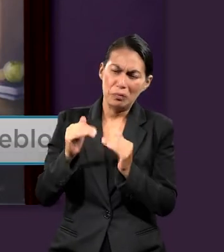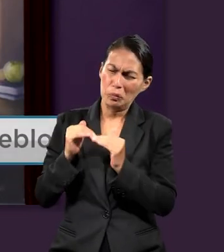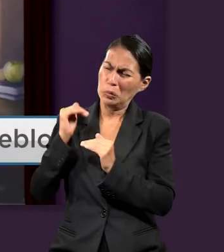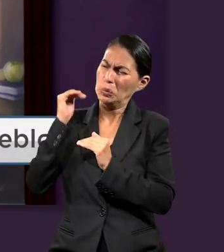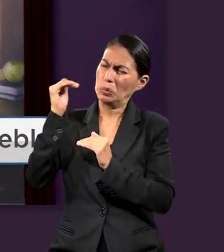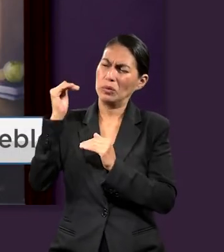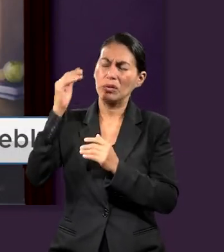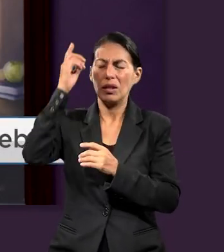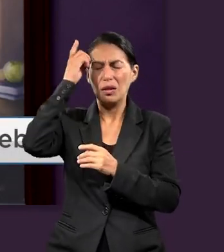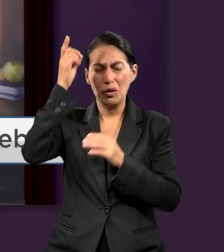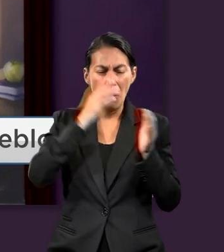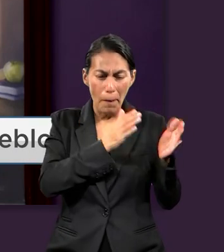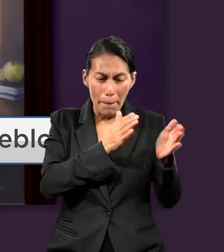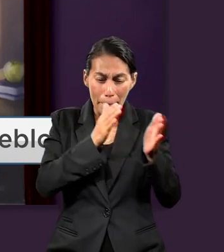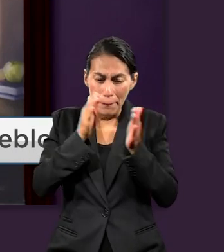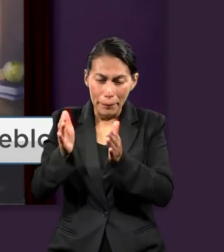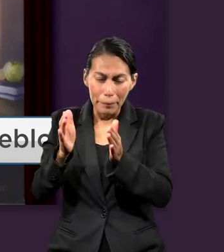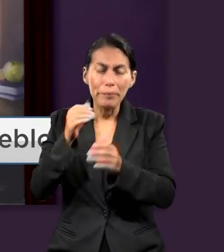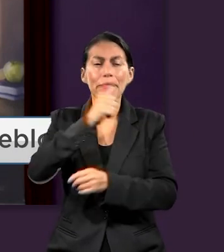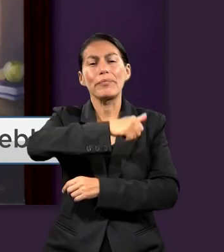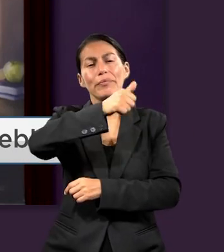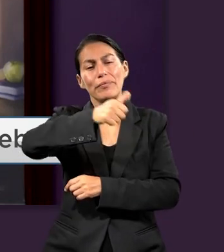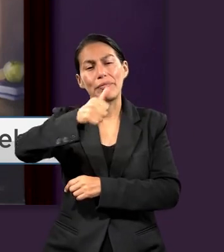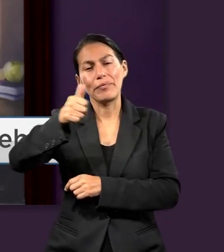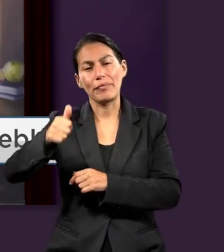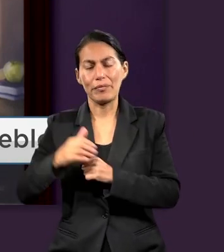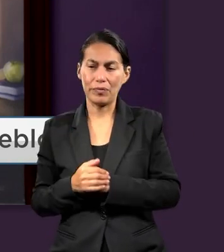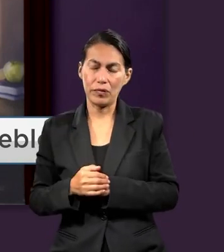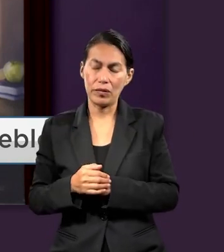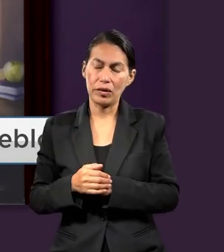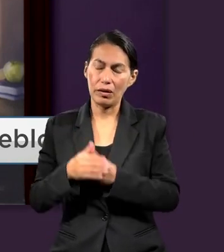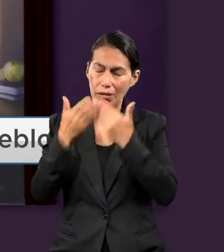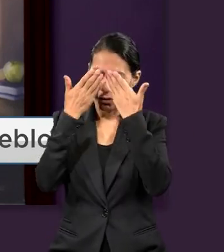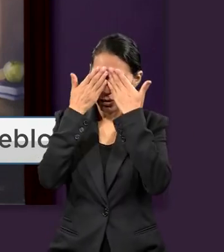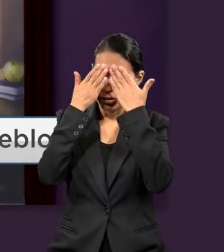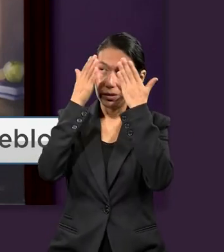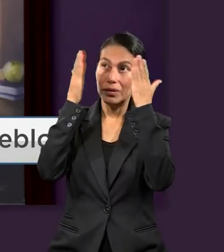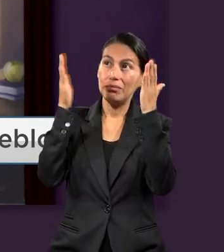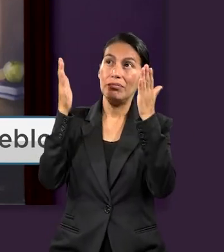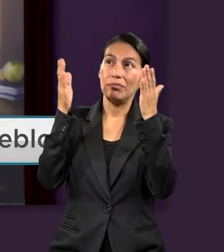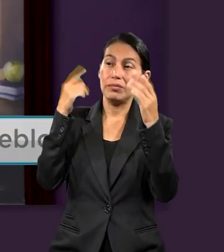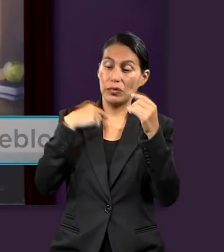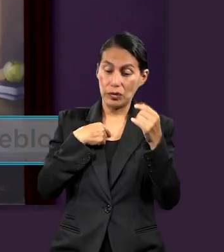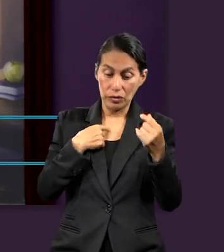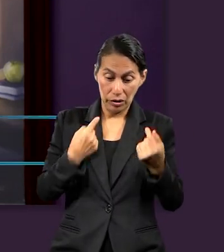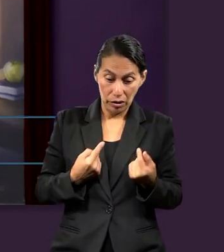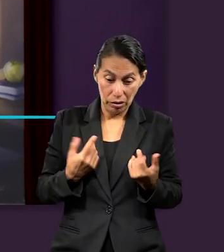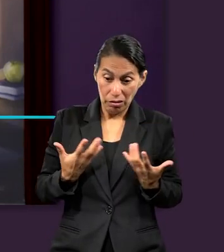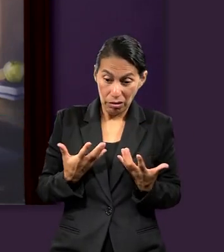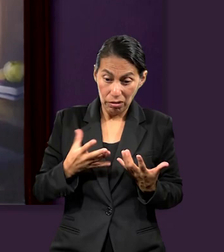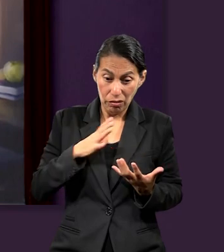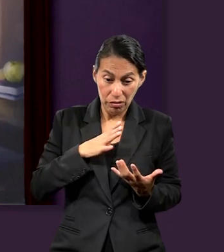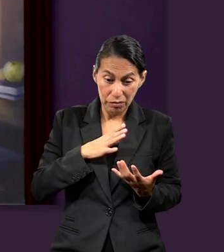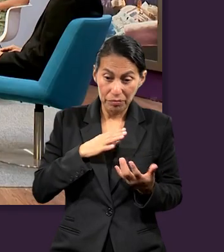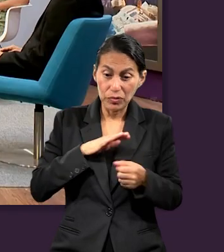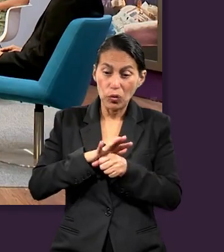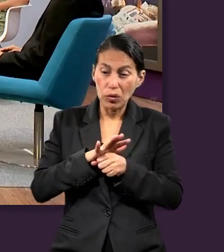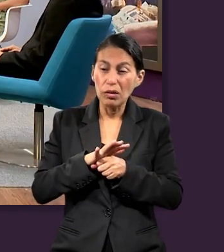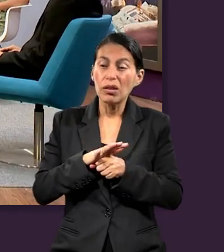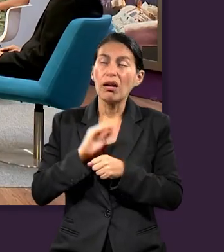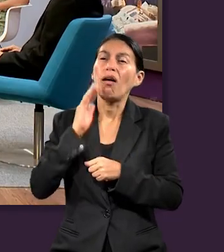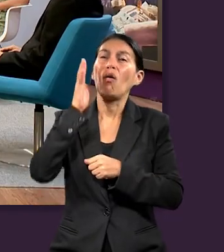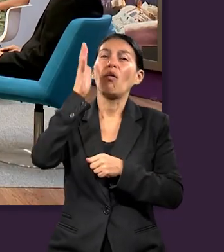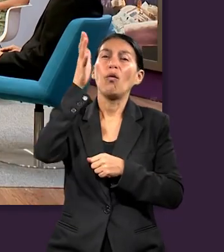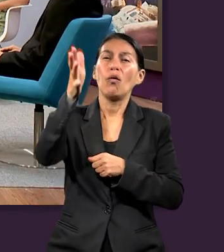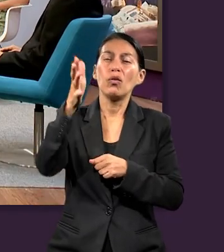parte de esta historia y somos parte de un plan especial que el señor tiene para nosotros nos ayuda a darnos cuenta en dónde estamos Y a dónde queremos ir así que